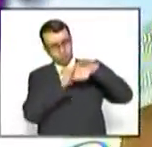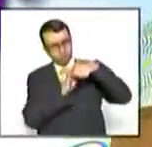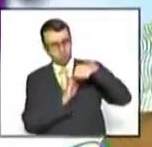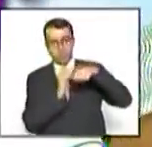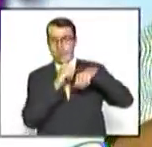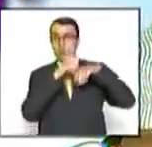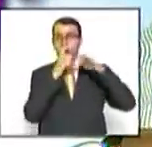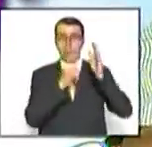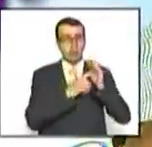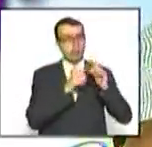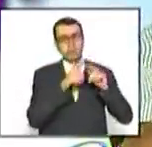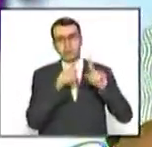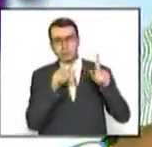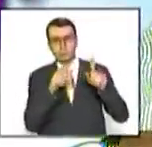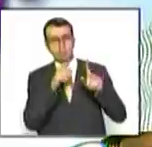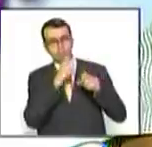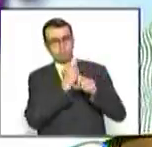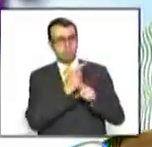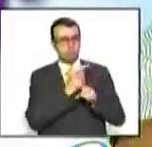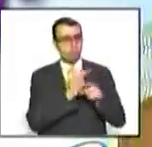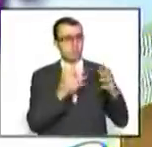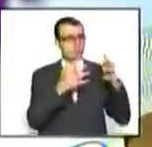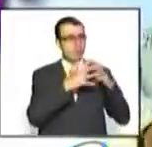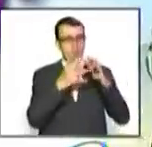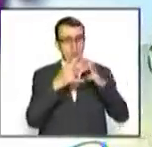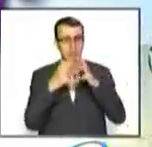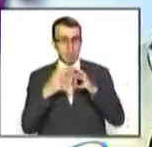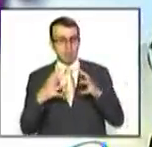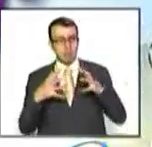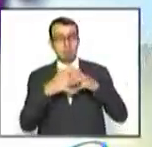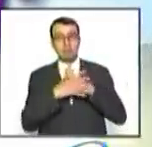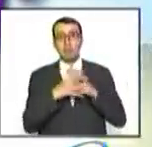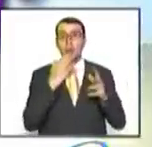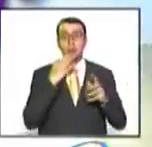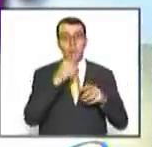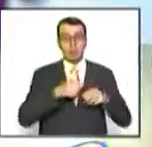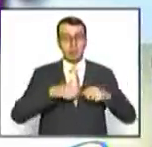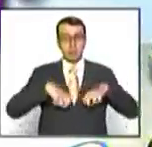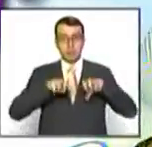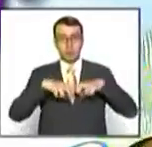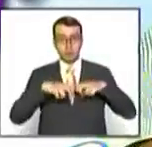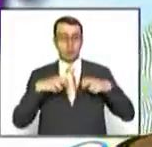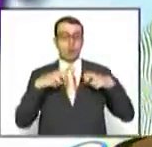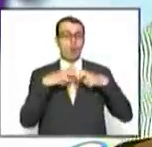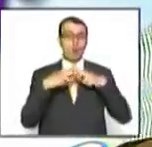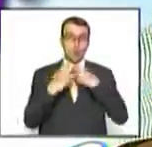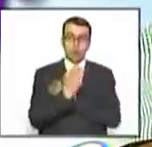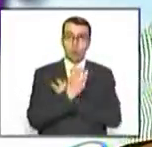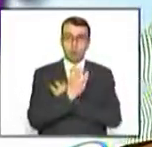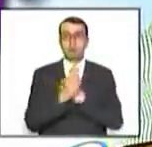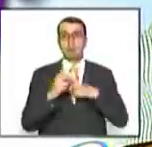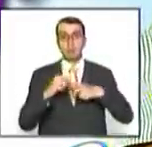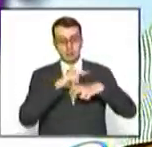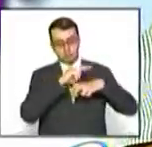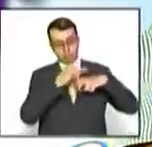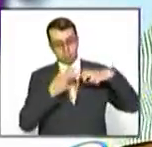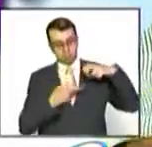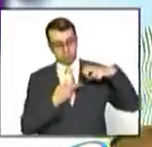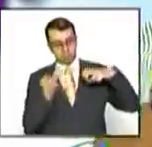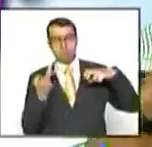la diferenciación de un tejido con otro, porque en una rodilla hay hueso y hay ligamentos. Entonces ella empieza a